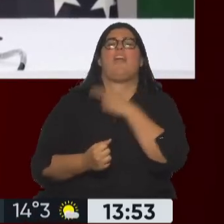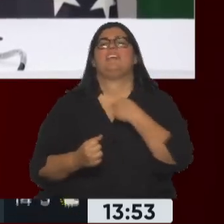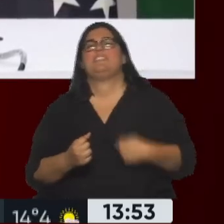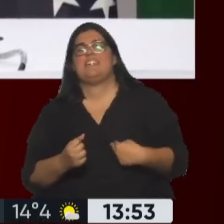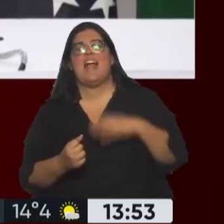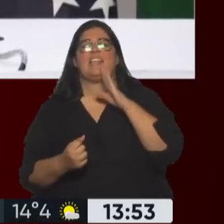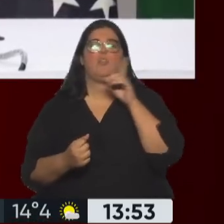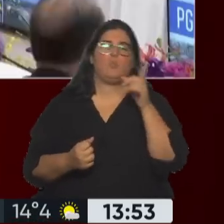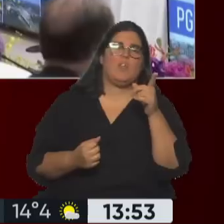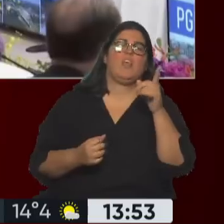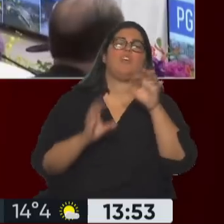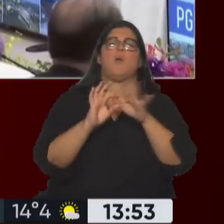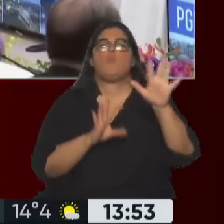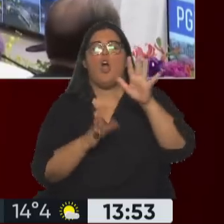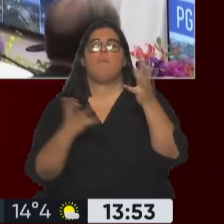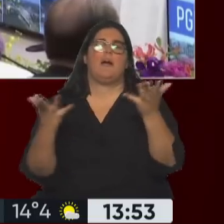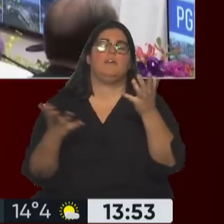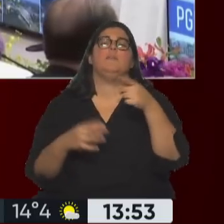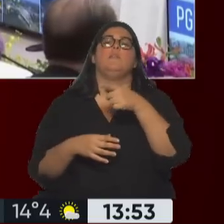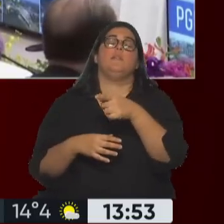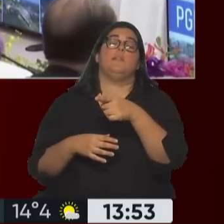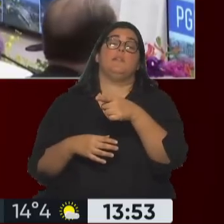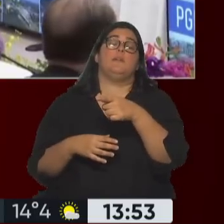y China, debería justamente